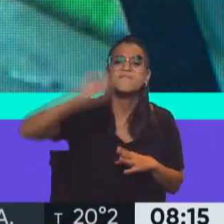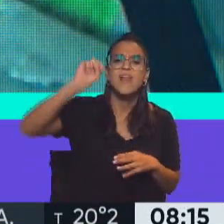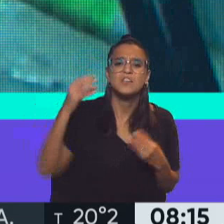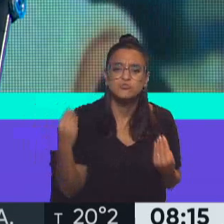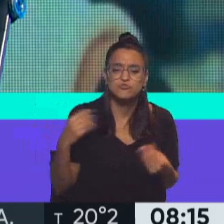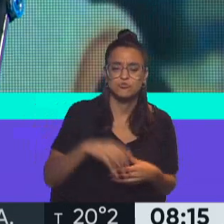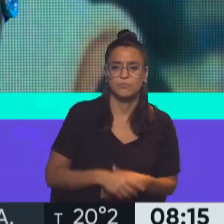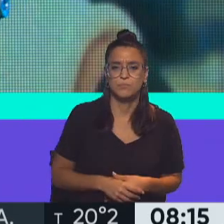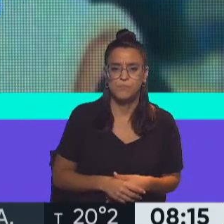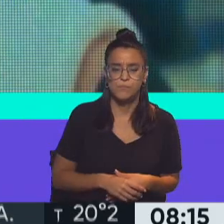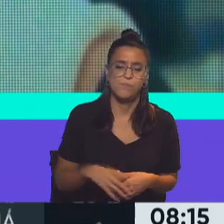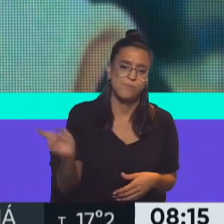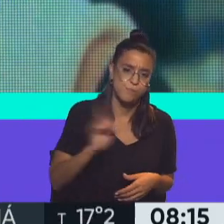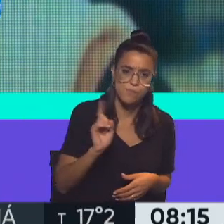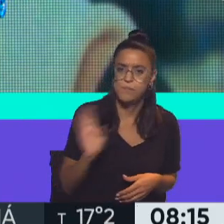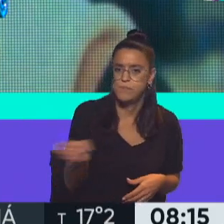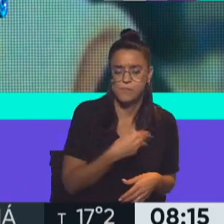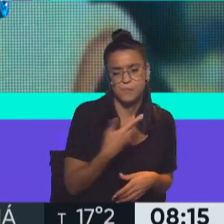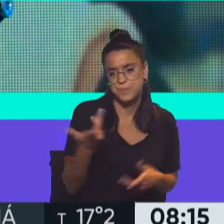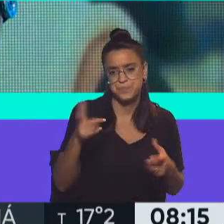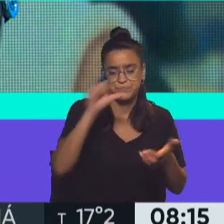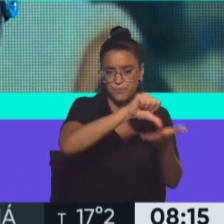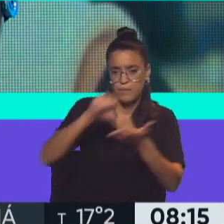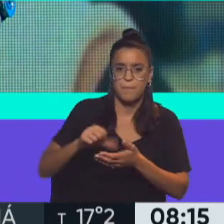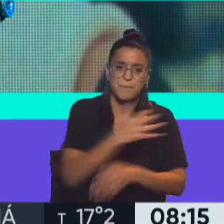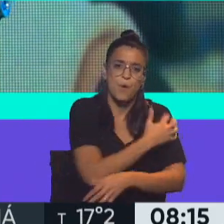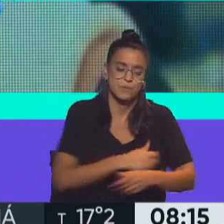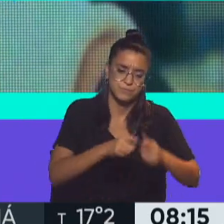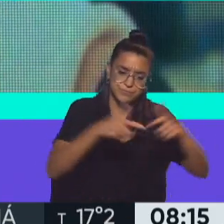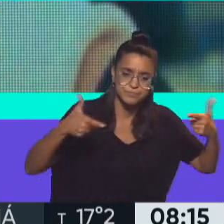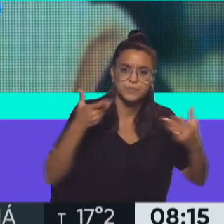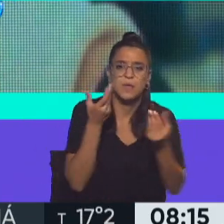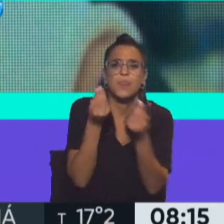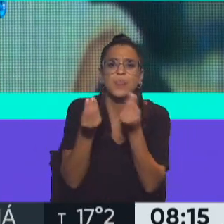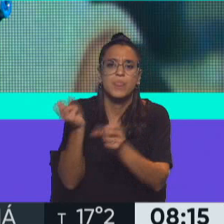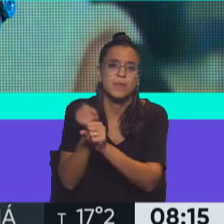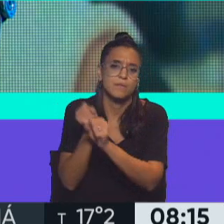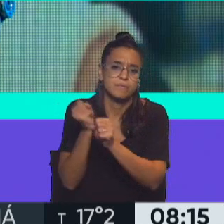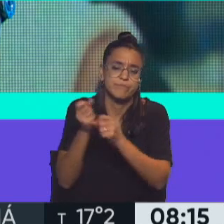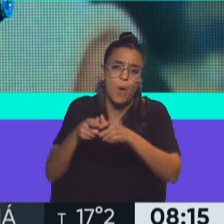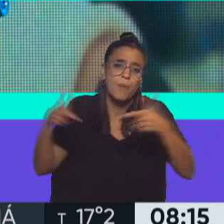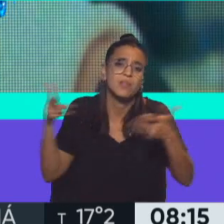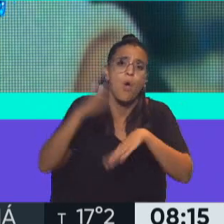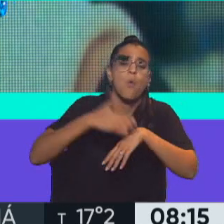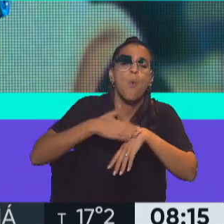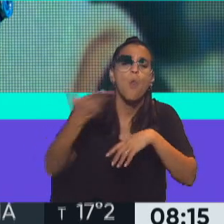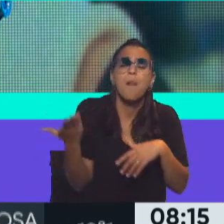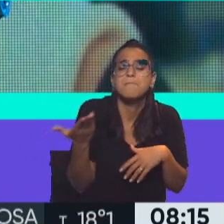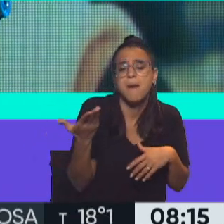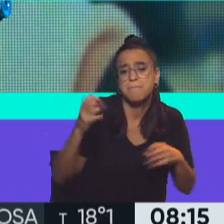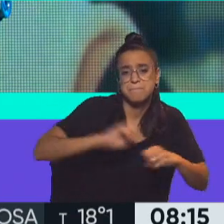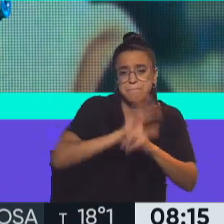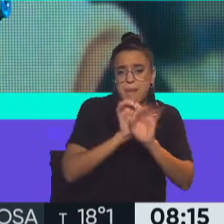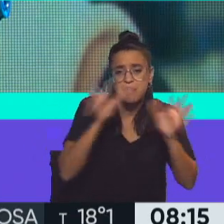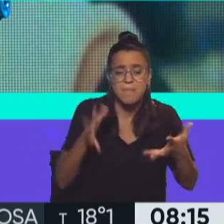inflación? No, a ver, en todos los países aumentó la pobreza y aumentó la desocupación por la pandemia. La realidad es eso. Cualquier